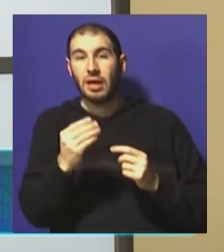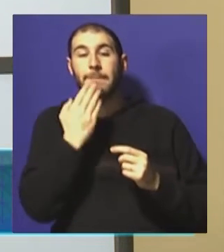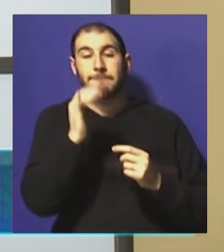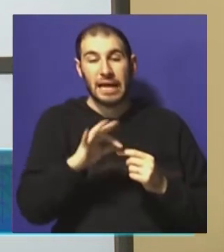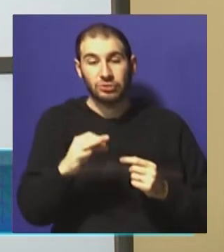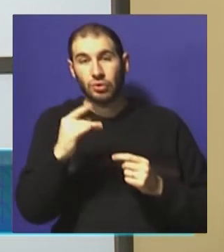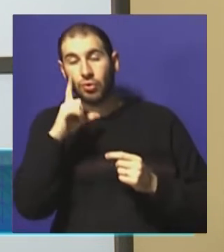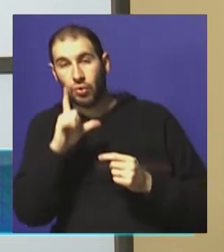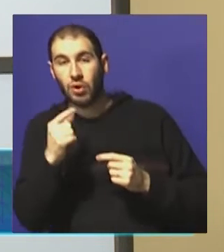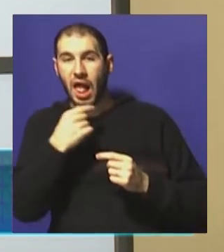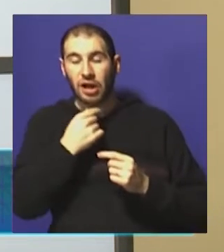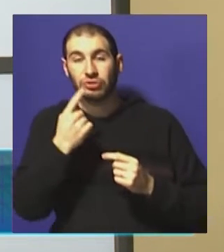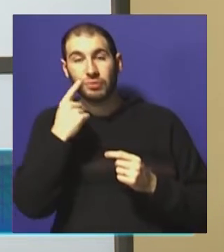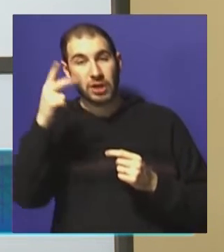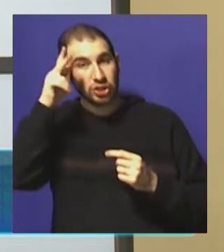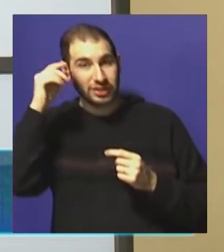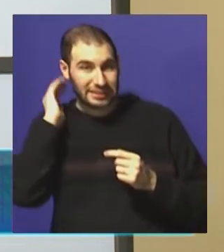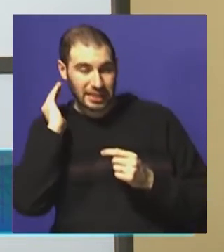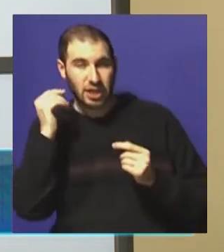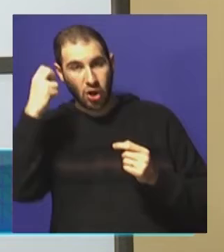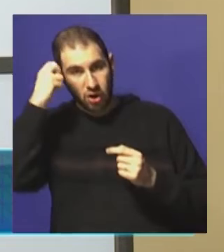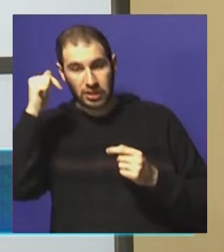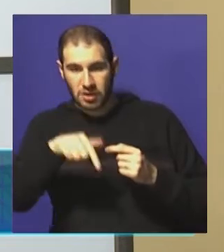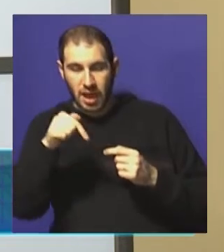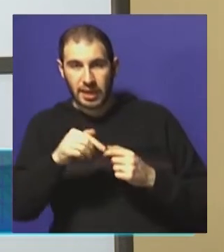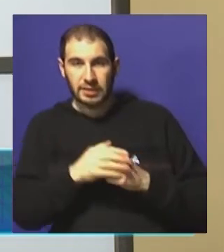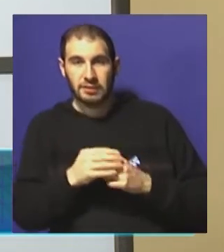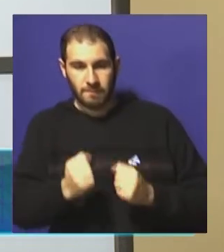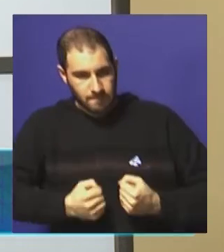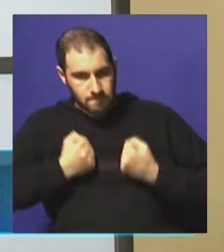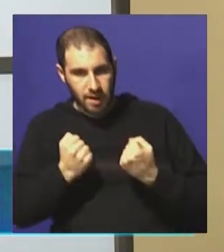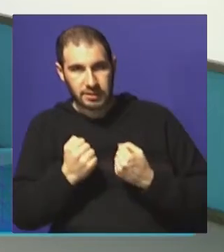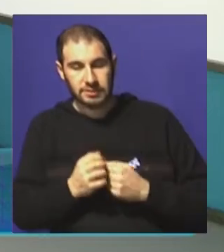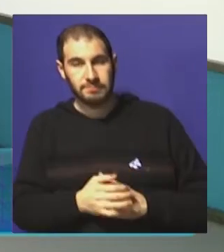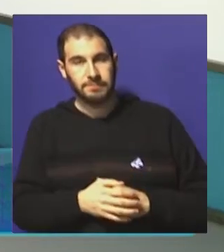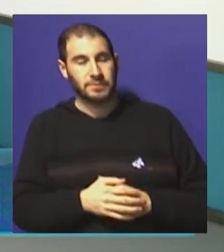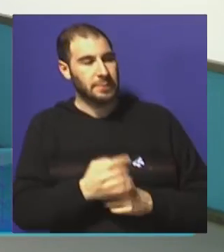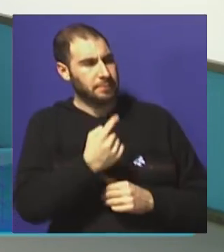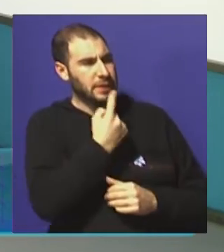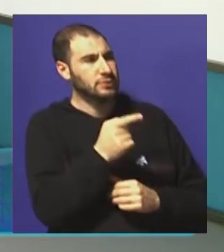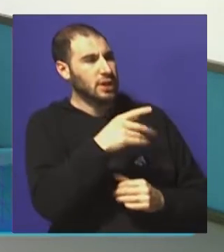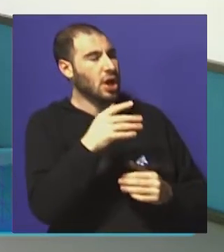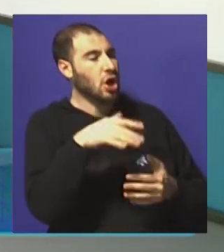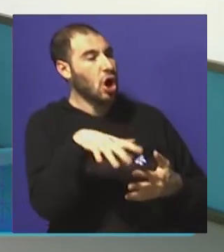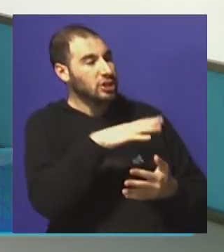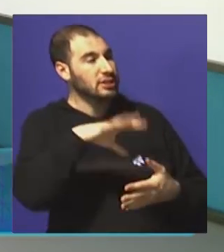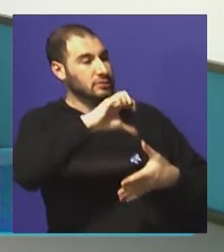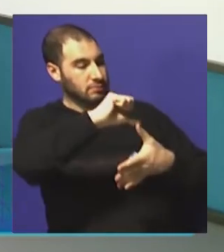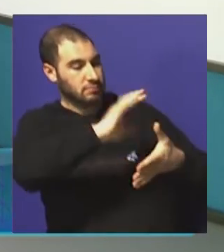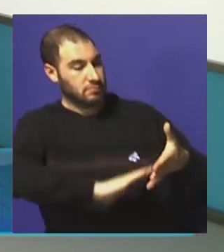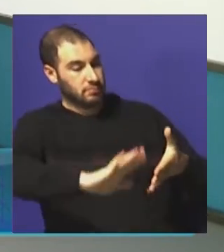marzo y julio o agosto del 16, el Congreso en eso fue fuerte. ¿Cuál era el contexto latinoamericano? Y también me